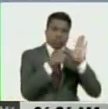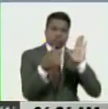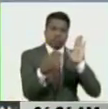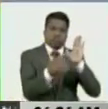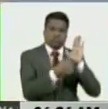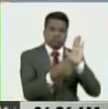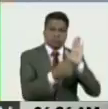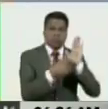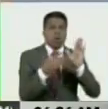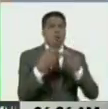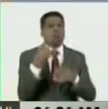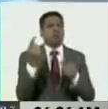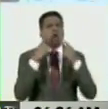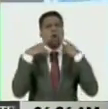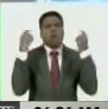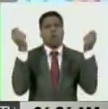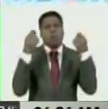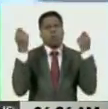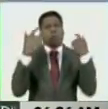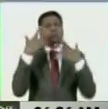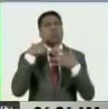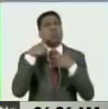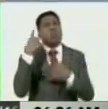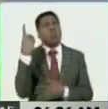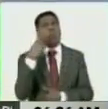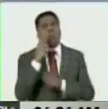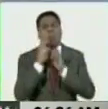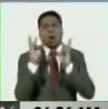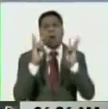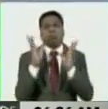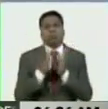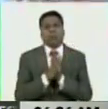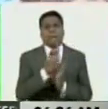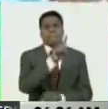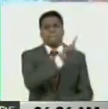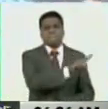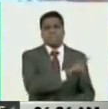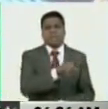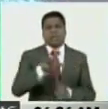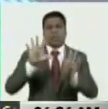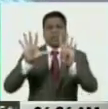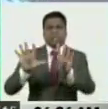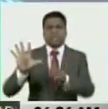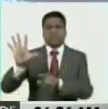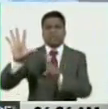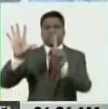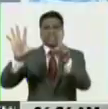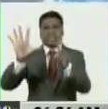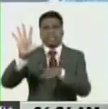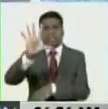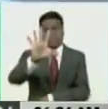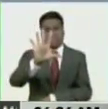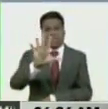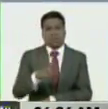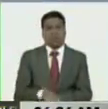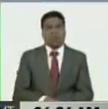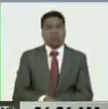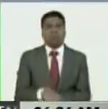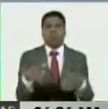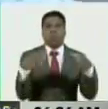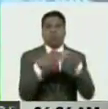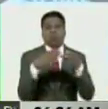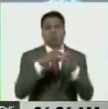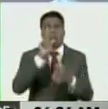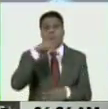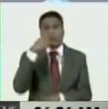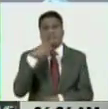que ha sido muy famosa porque es una norma del año 1965, que es la Ley de Partidos Políticos, que tuvo una